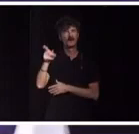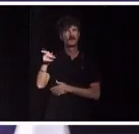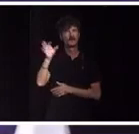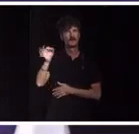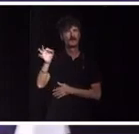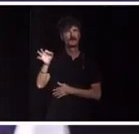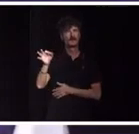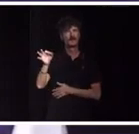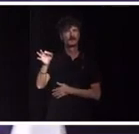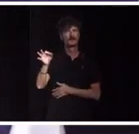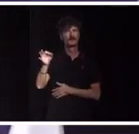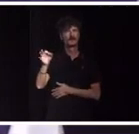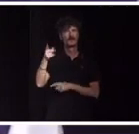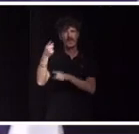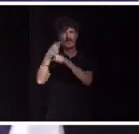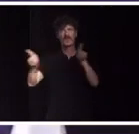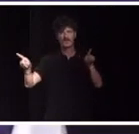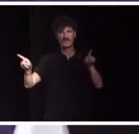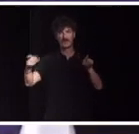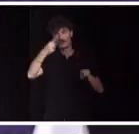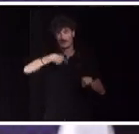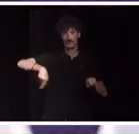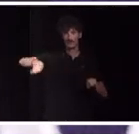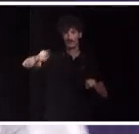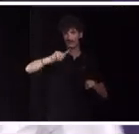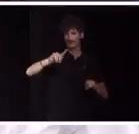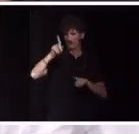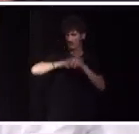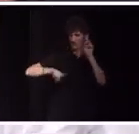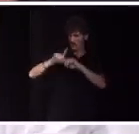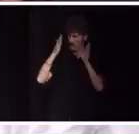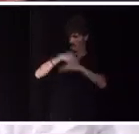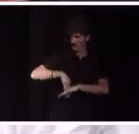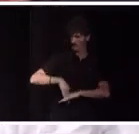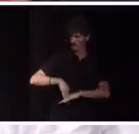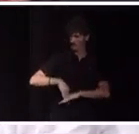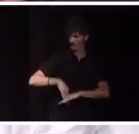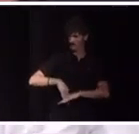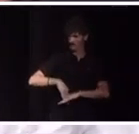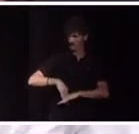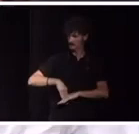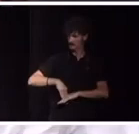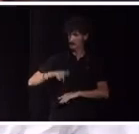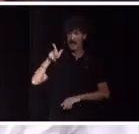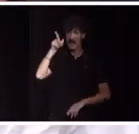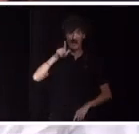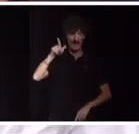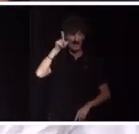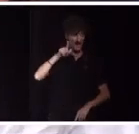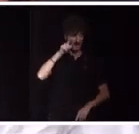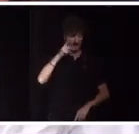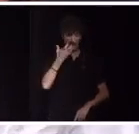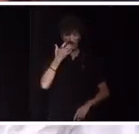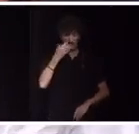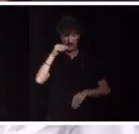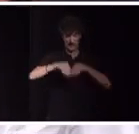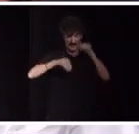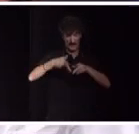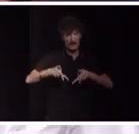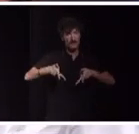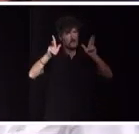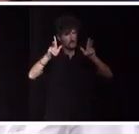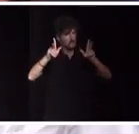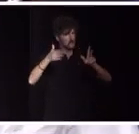ahí tenemos una diferencia. Nosotros no tenemos ningún problema. Si Leonor se quiere presentar a las elecciones, que